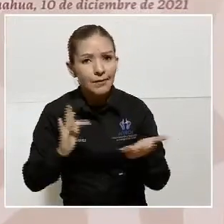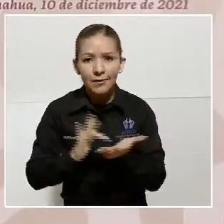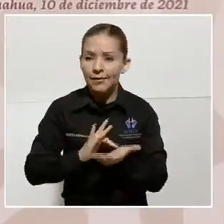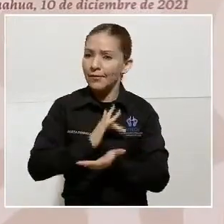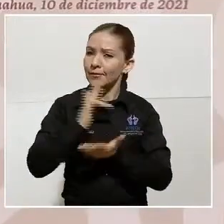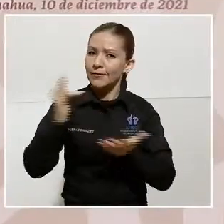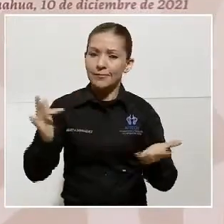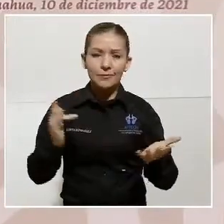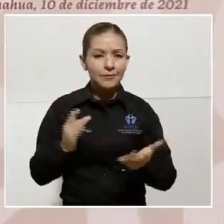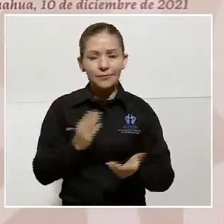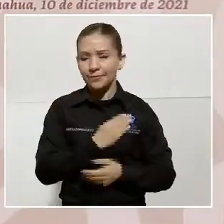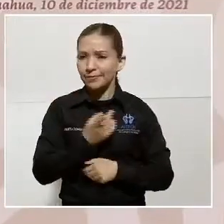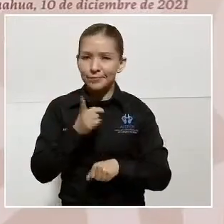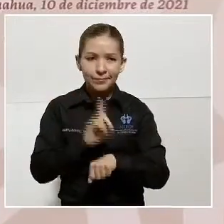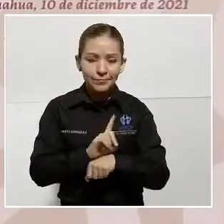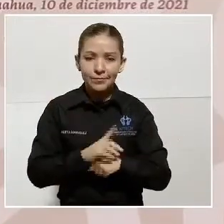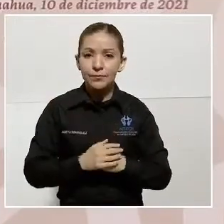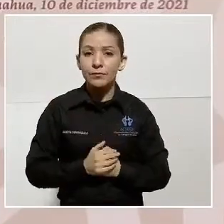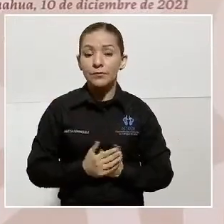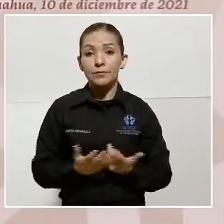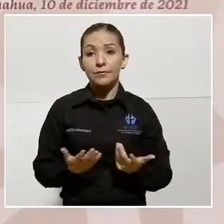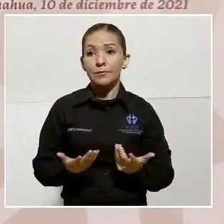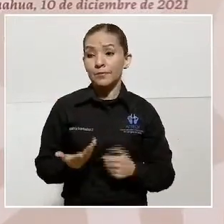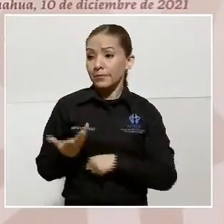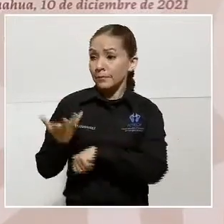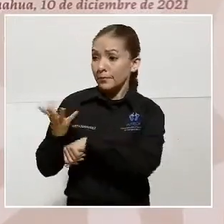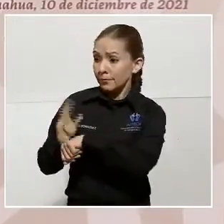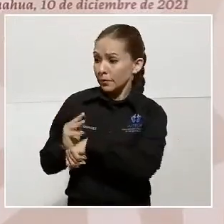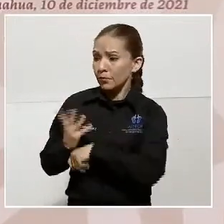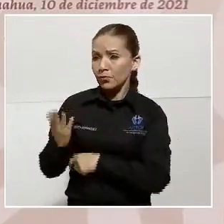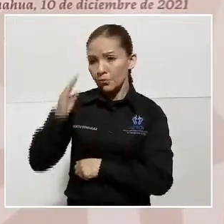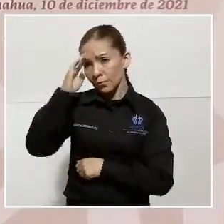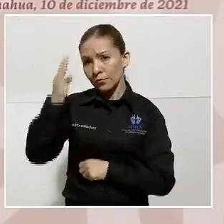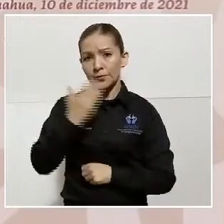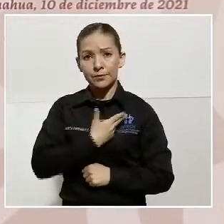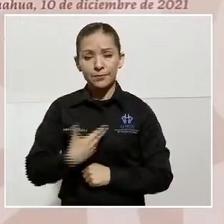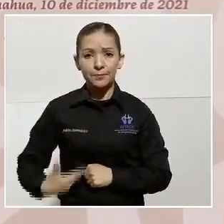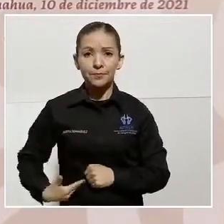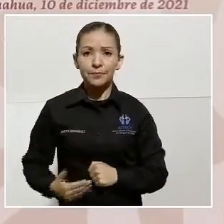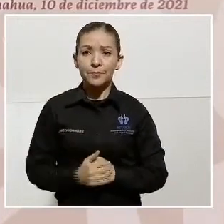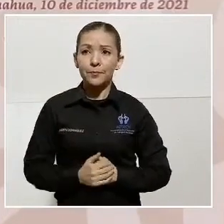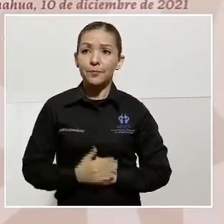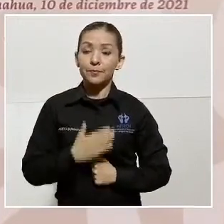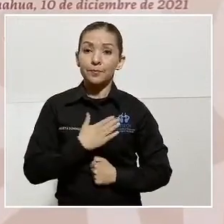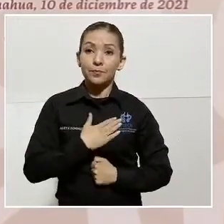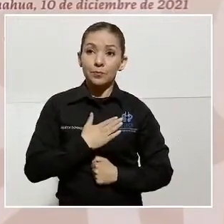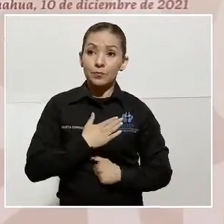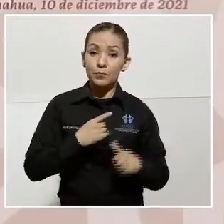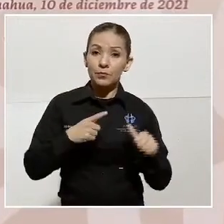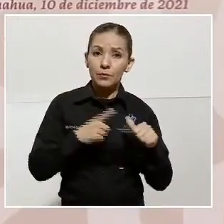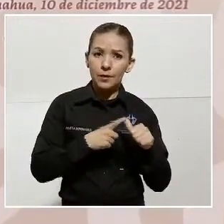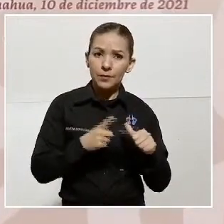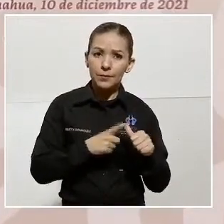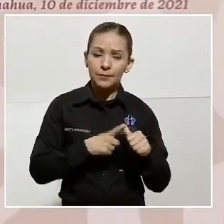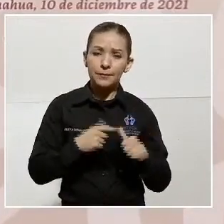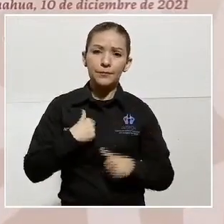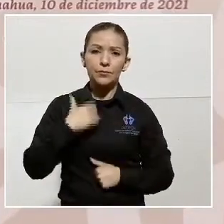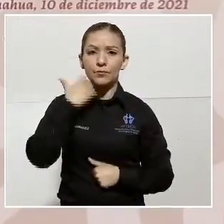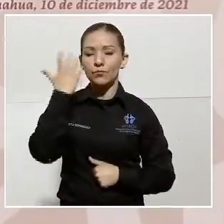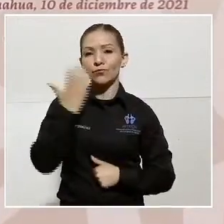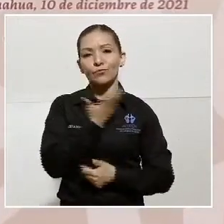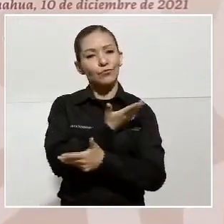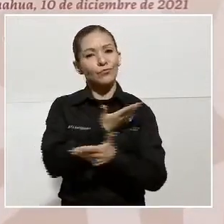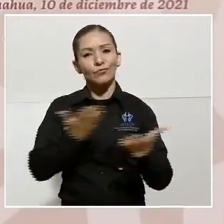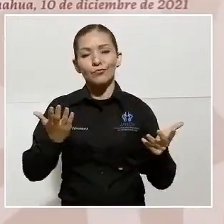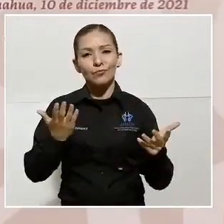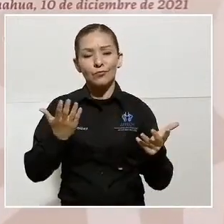todos ustedes. Con su autorización, señor presidente de la República. En primer lugar, quiero agradecer la